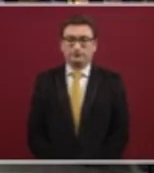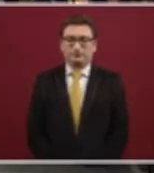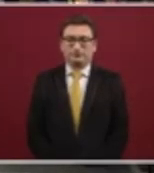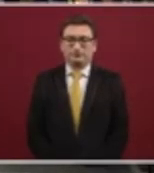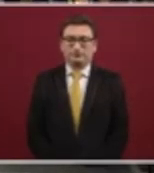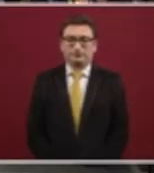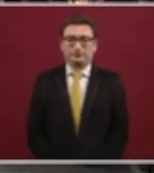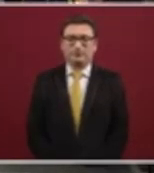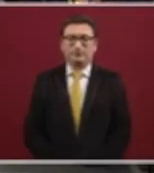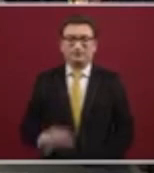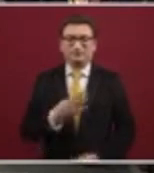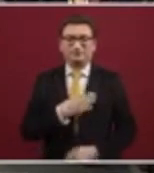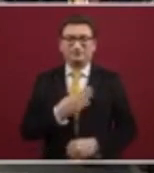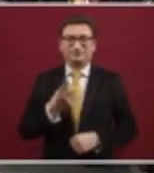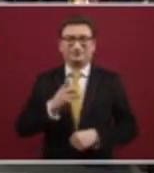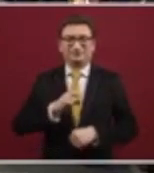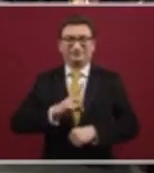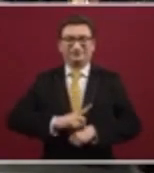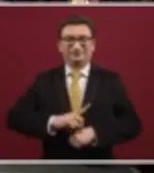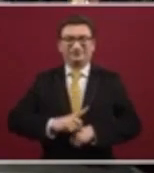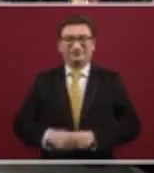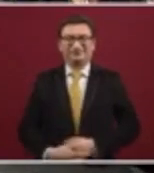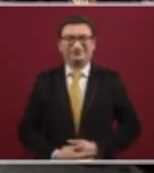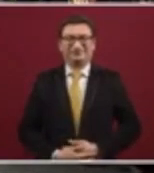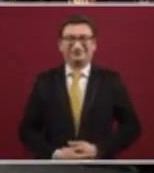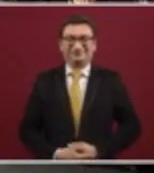días. Buenos días. Buenos días.